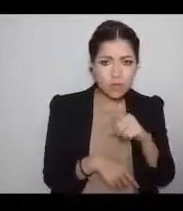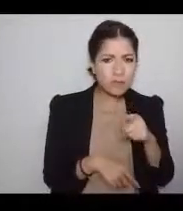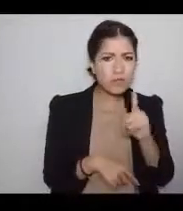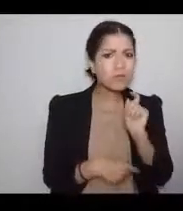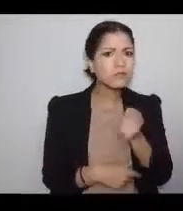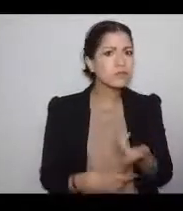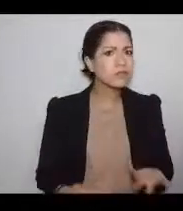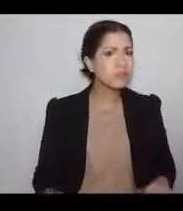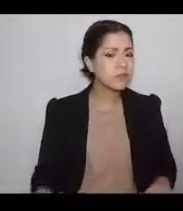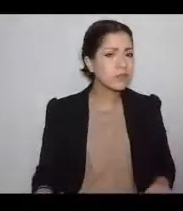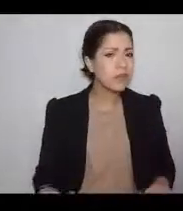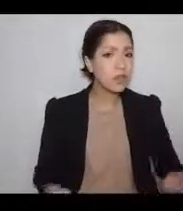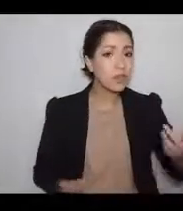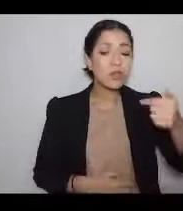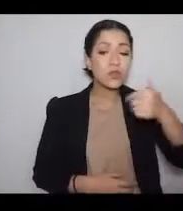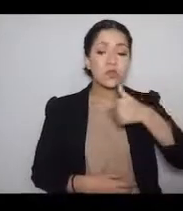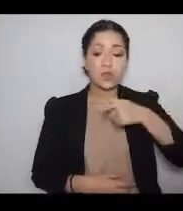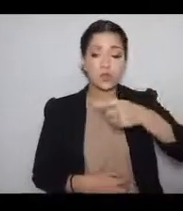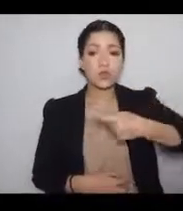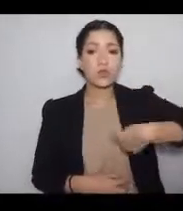explicación. Estamos